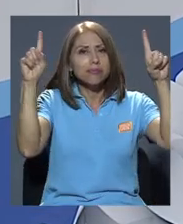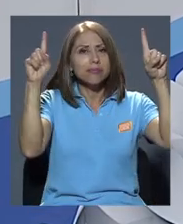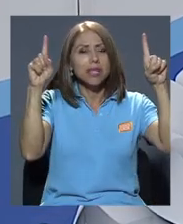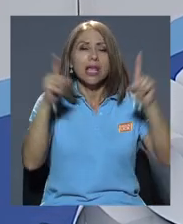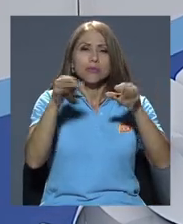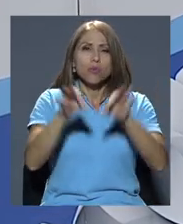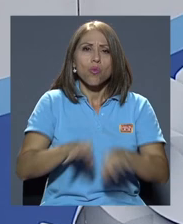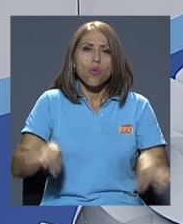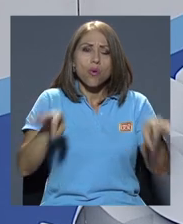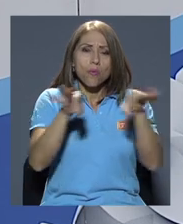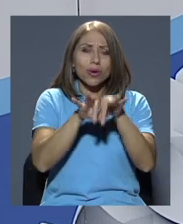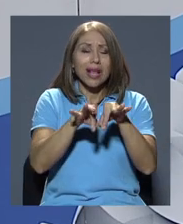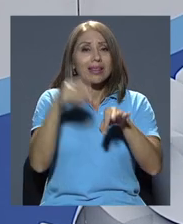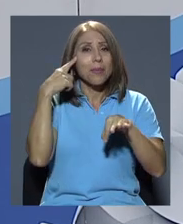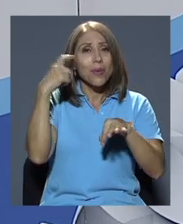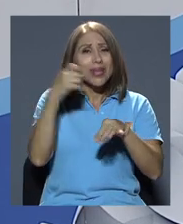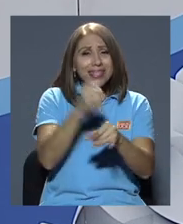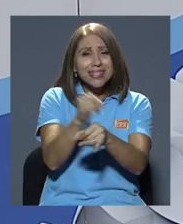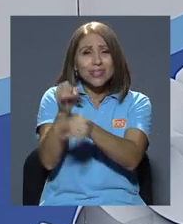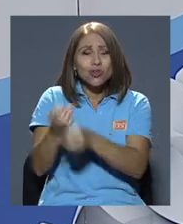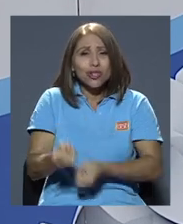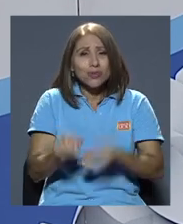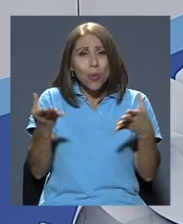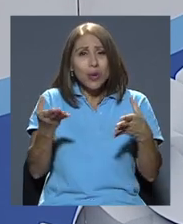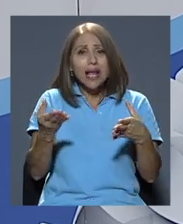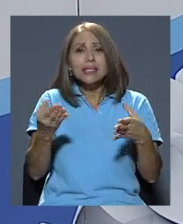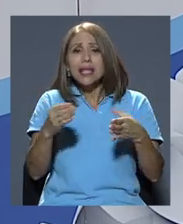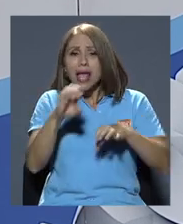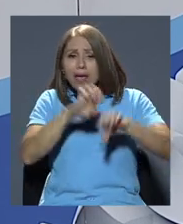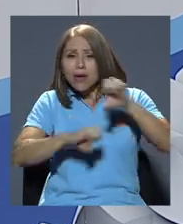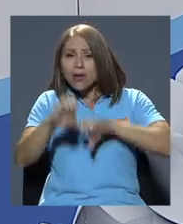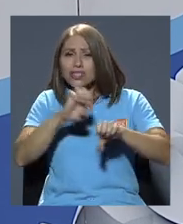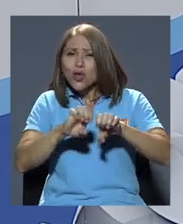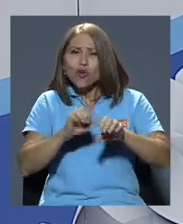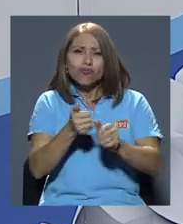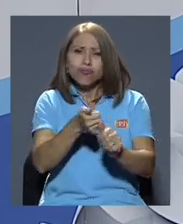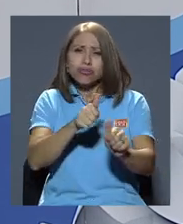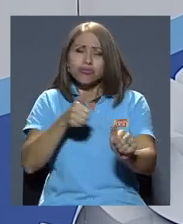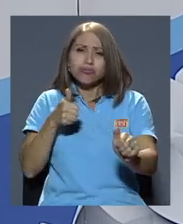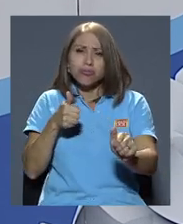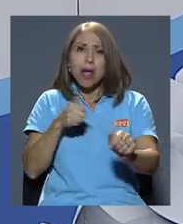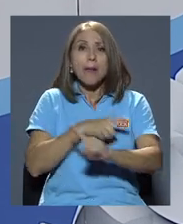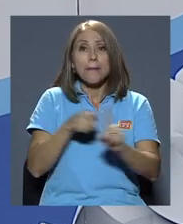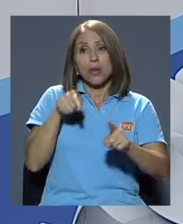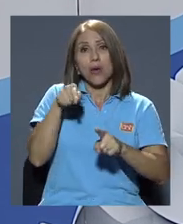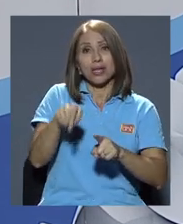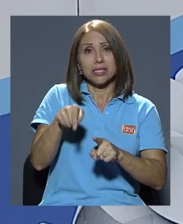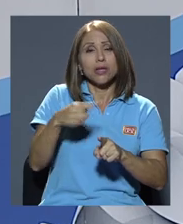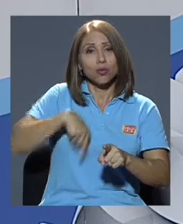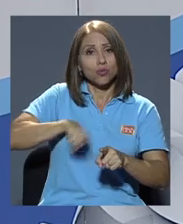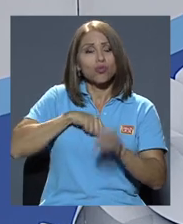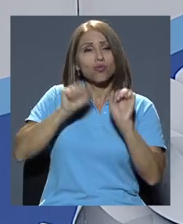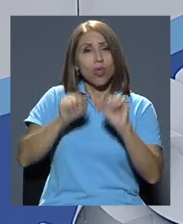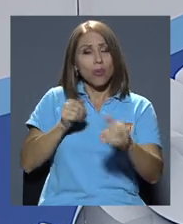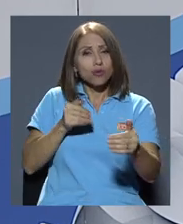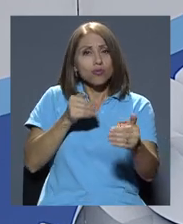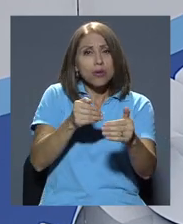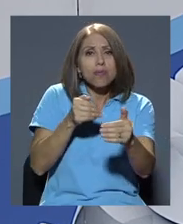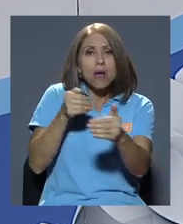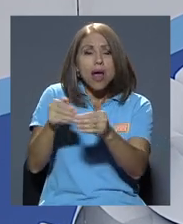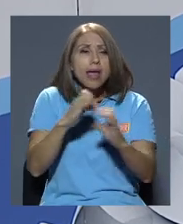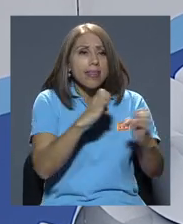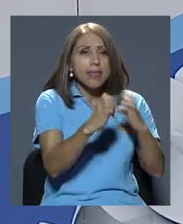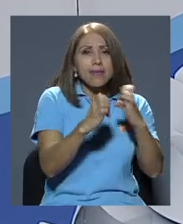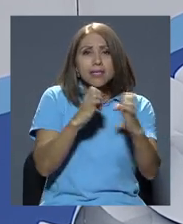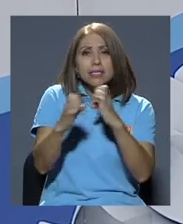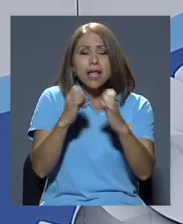las instituciones públicas aún está un poco rezagada entonces con estos espacios que nos permiten acercarnos a la población poder entrevistarle a poder